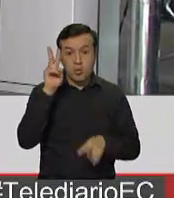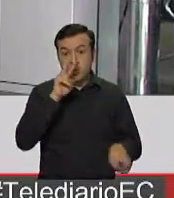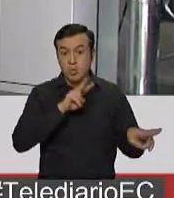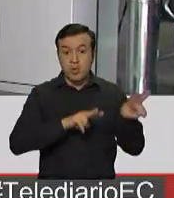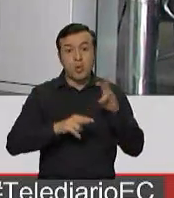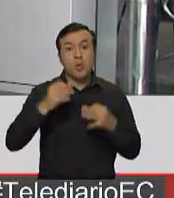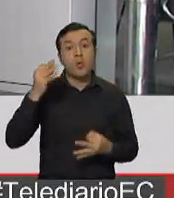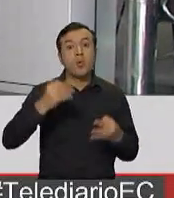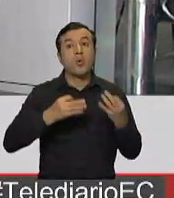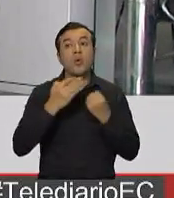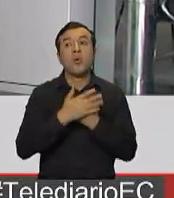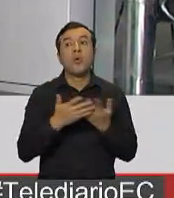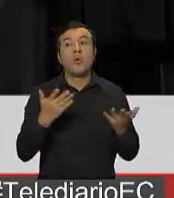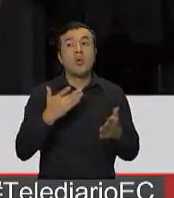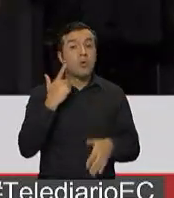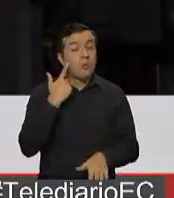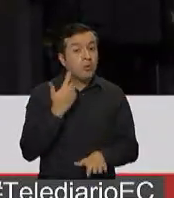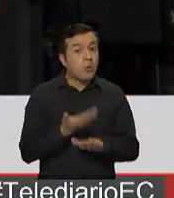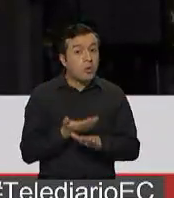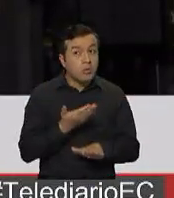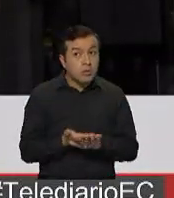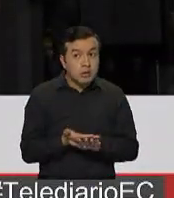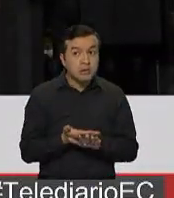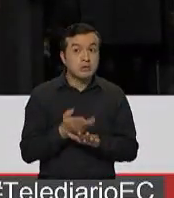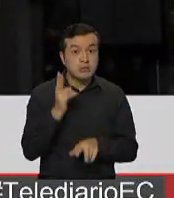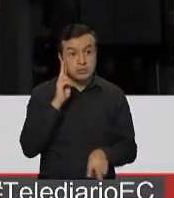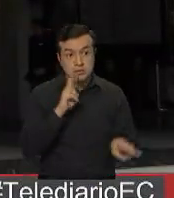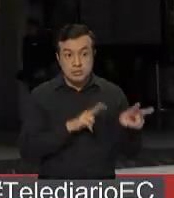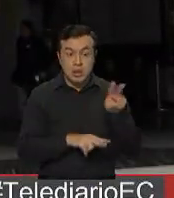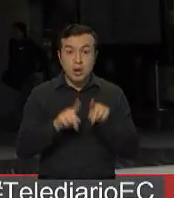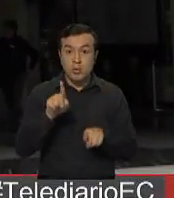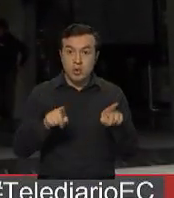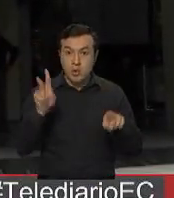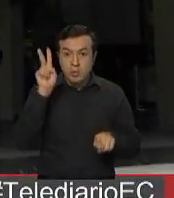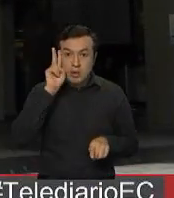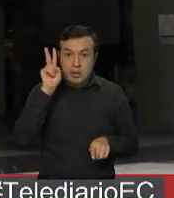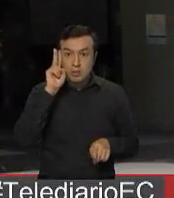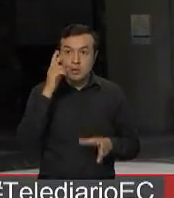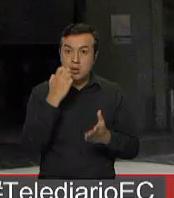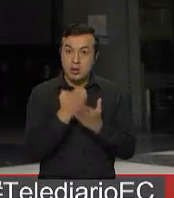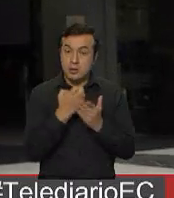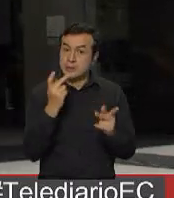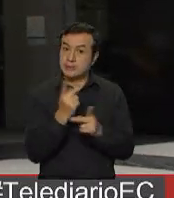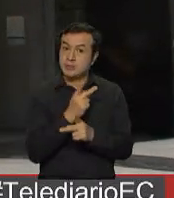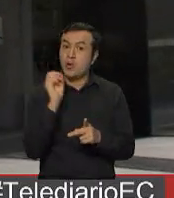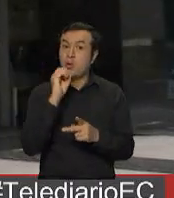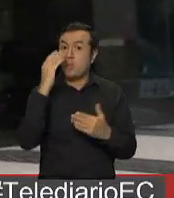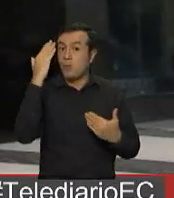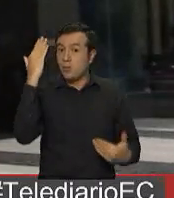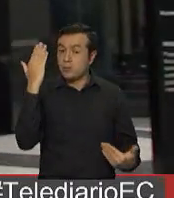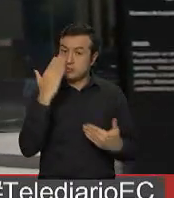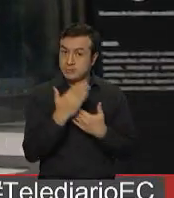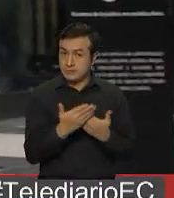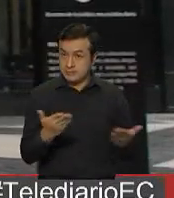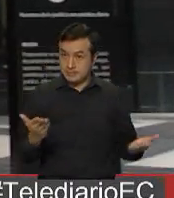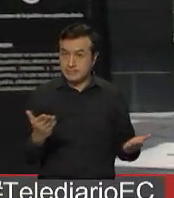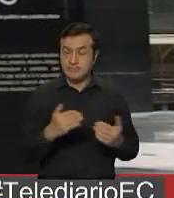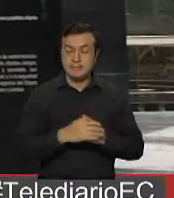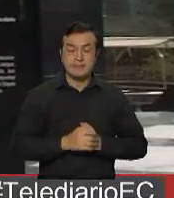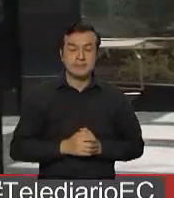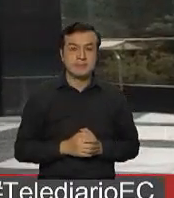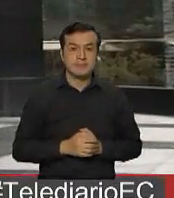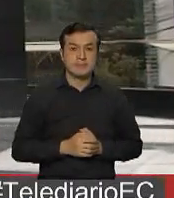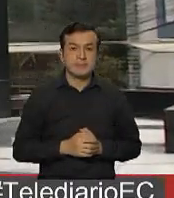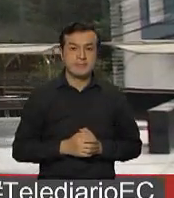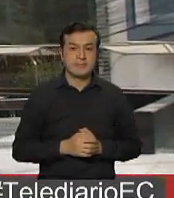justicia blindarse ante propuestas mínimamente torcidas desde lo económico o lo político. Eduardo Córdoba, Ecuador